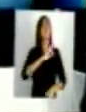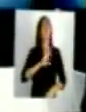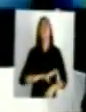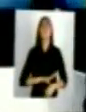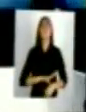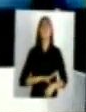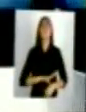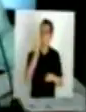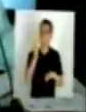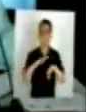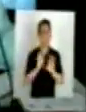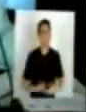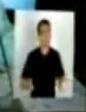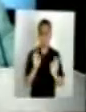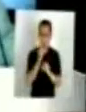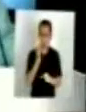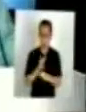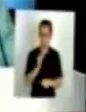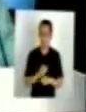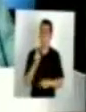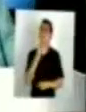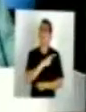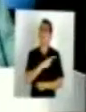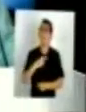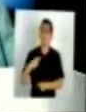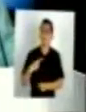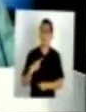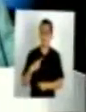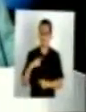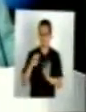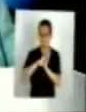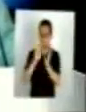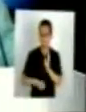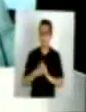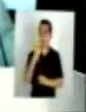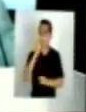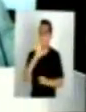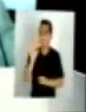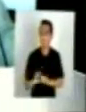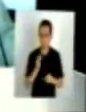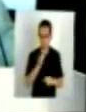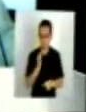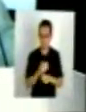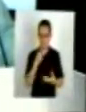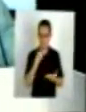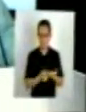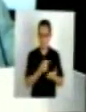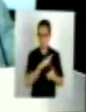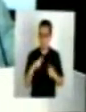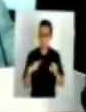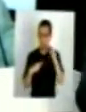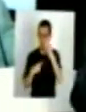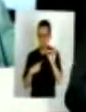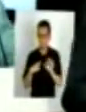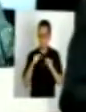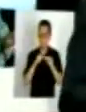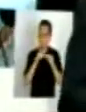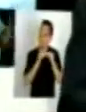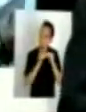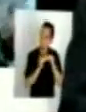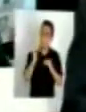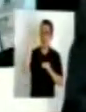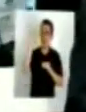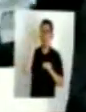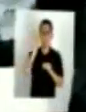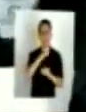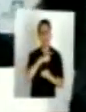Navarro Guerrero, director de la carrera de Ingeniería Civil de la Universidad Panamericana, con los que vamos a